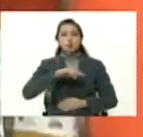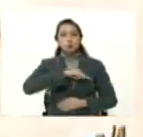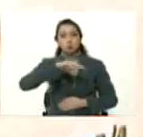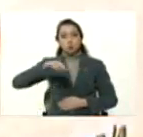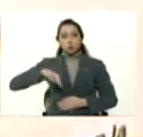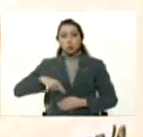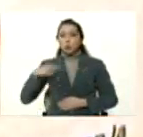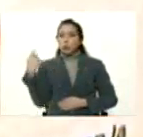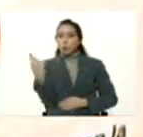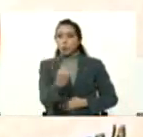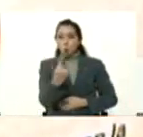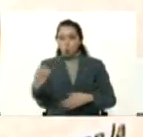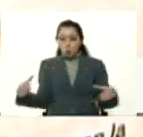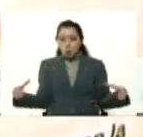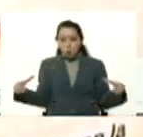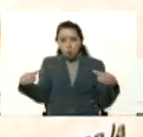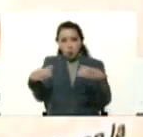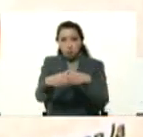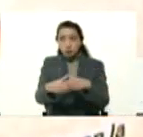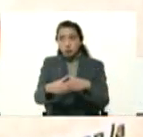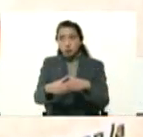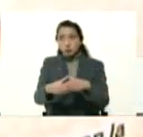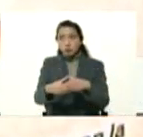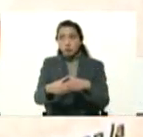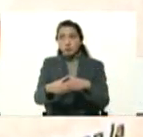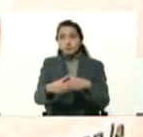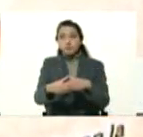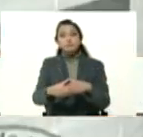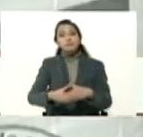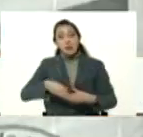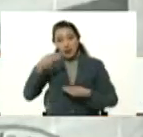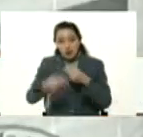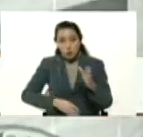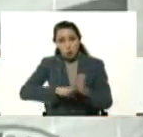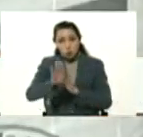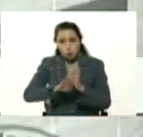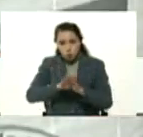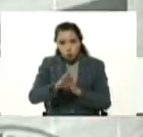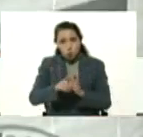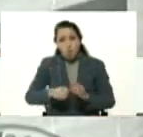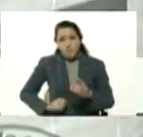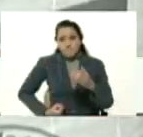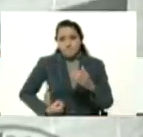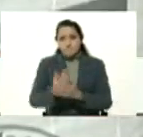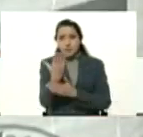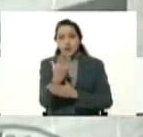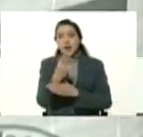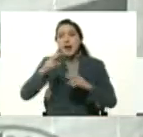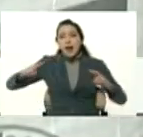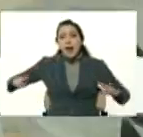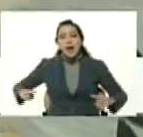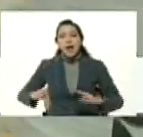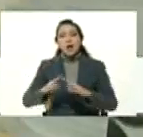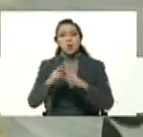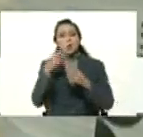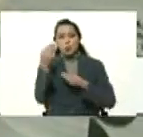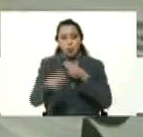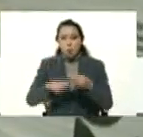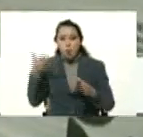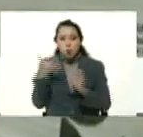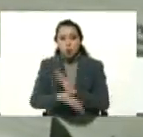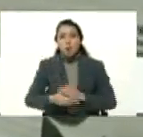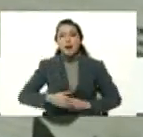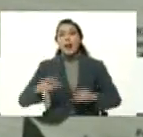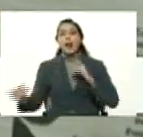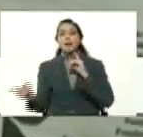como un solo equipo. Está el Consejo Productivo salió o este encuentro productivo salió a raíz de las